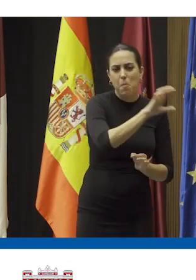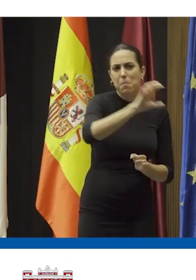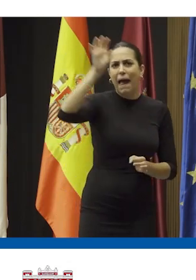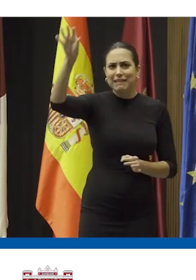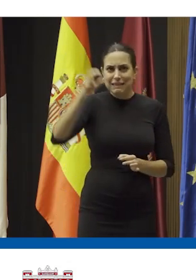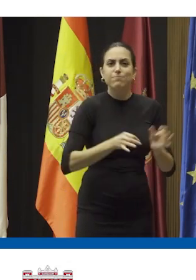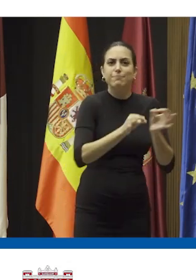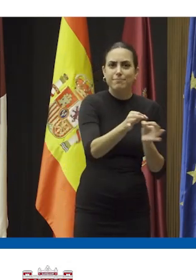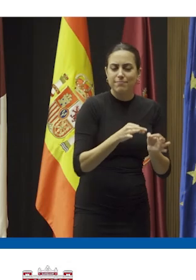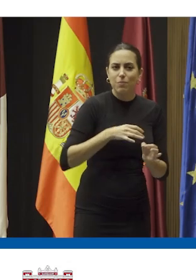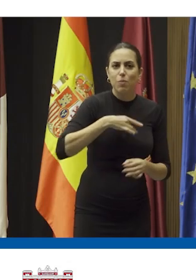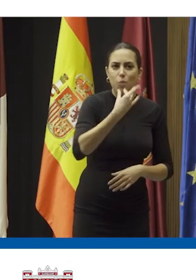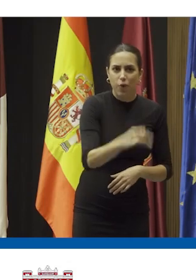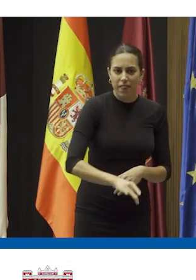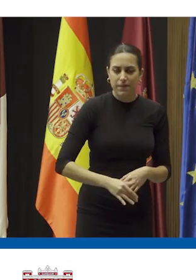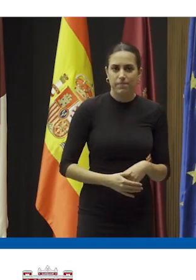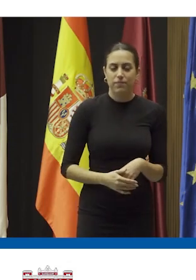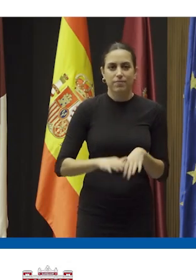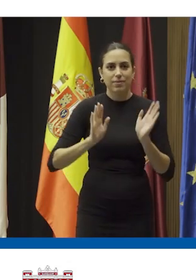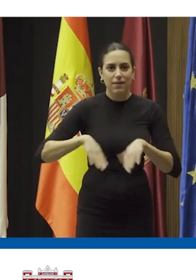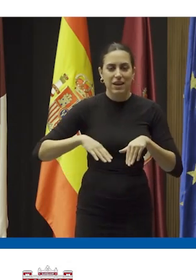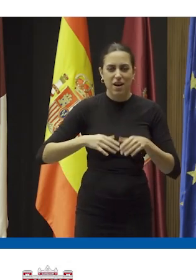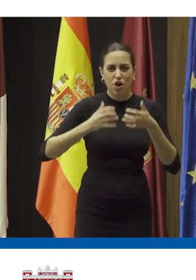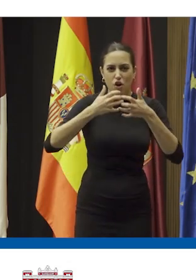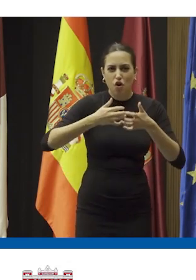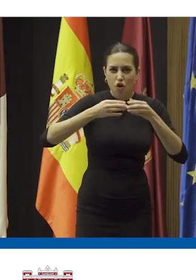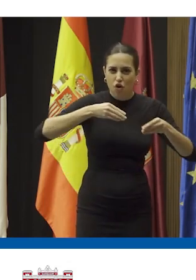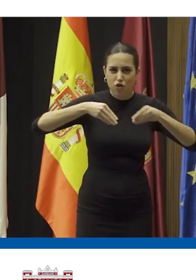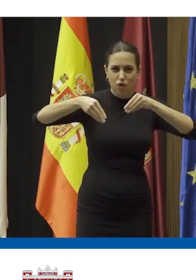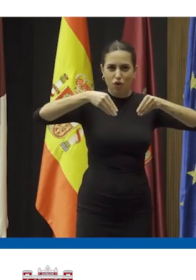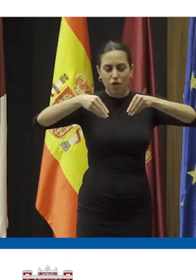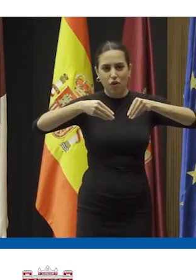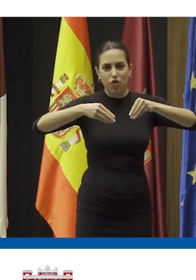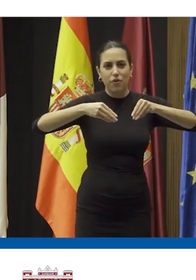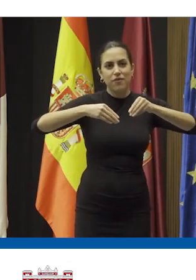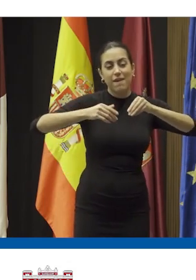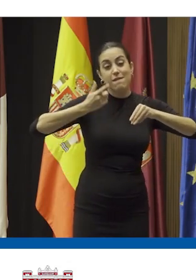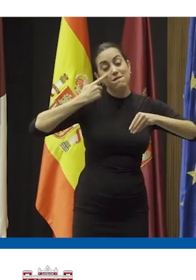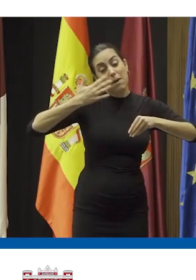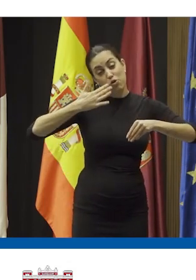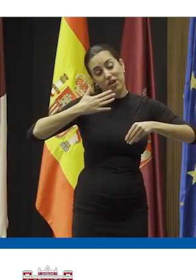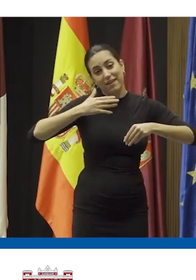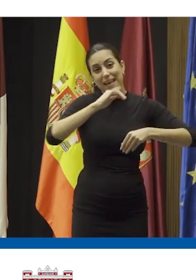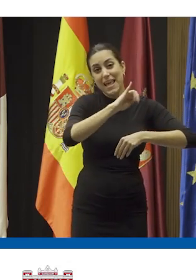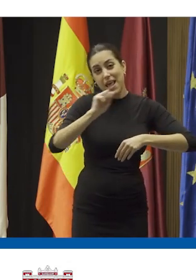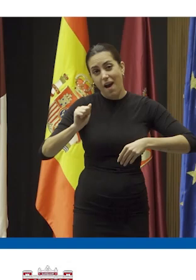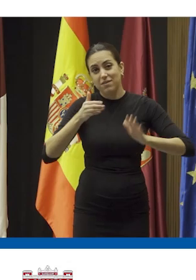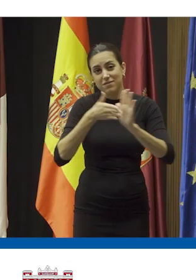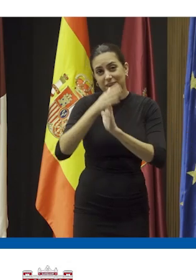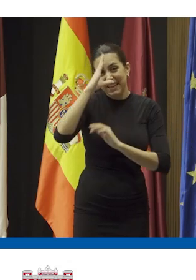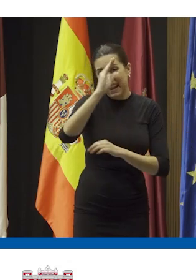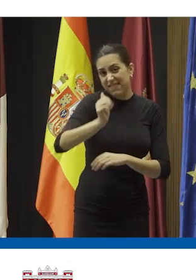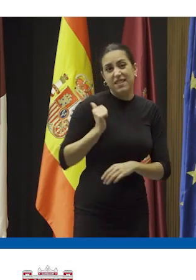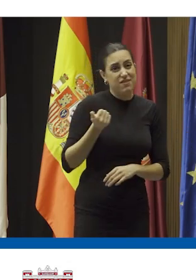detrás del robot, de la importante ahora y famosa, además, inteligencia artificial, detrás siempre hay un